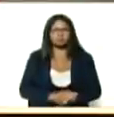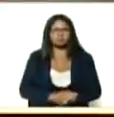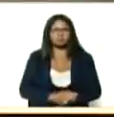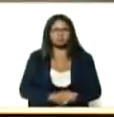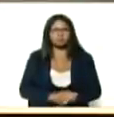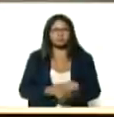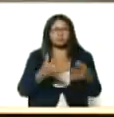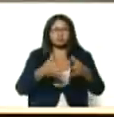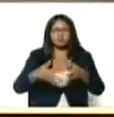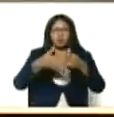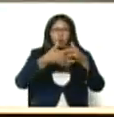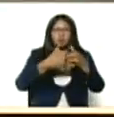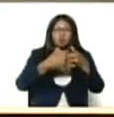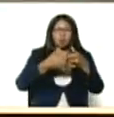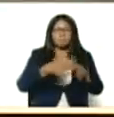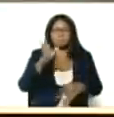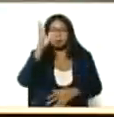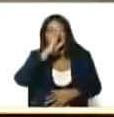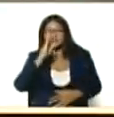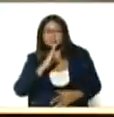Estados Unidos, Brasil,